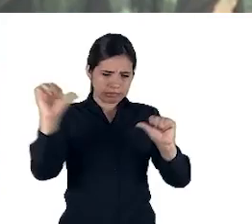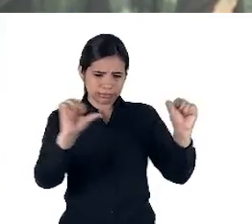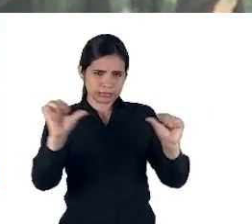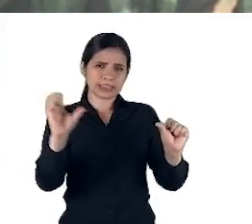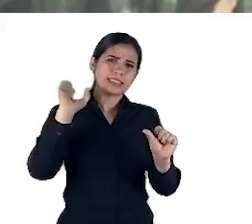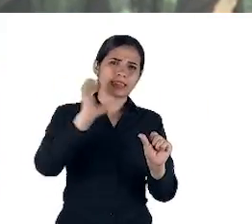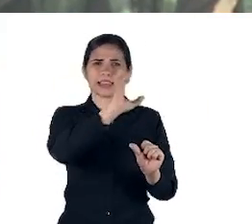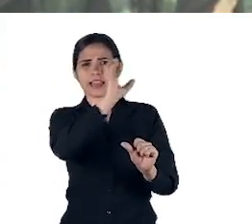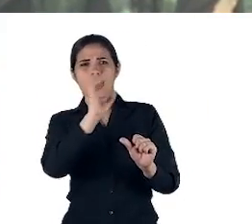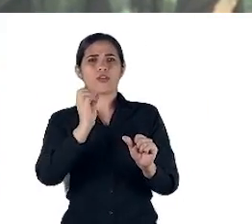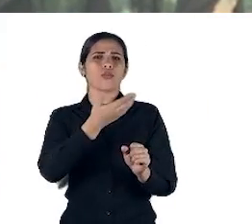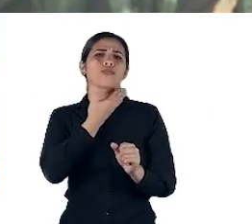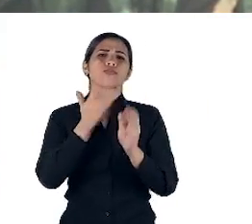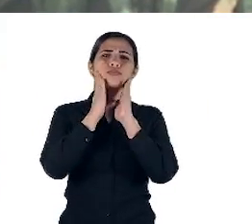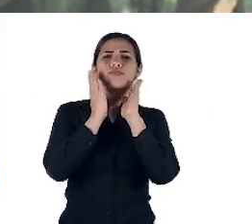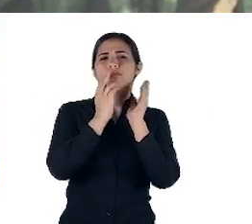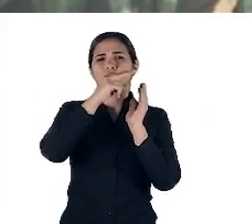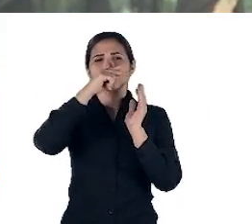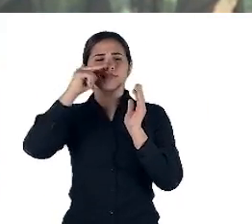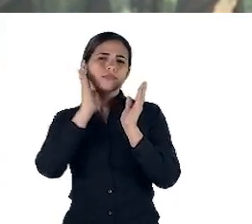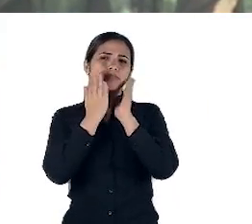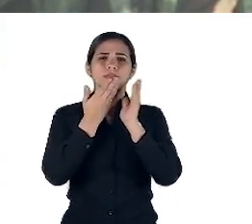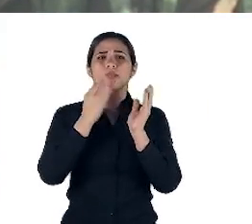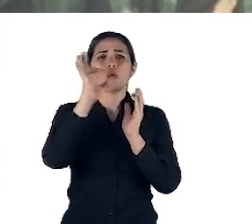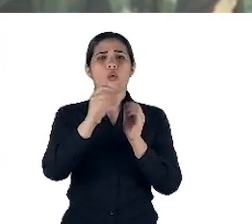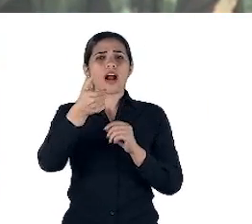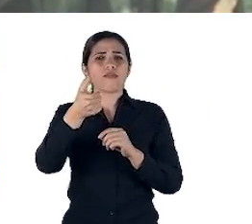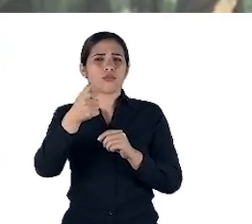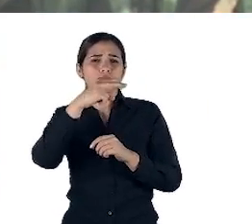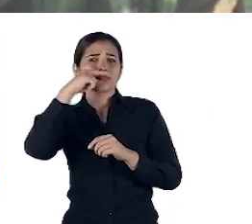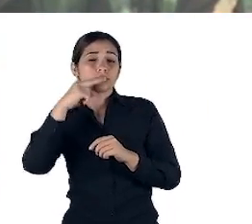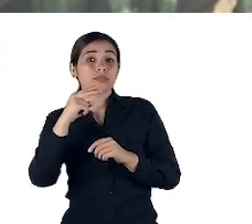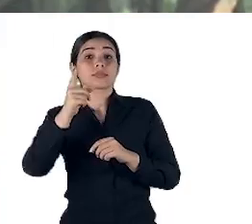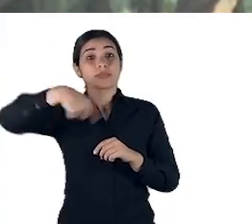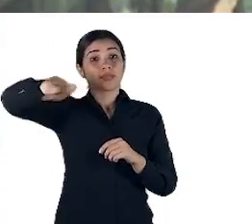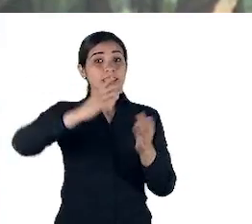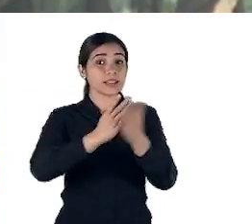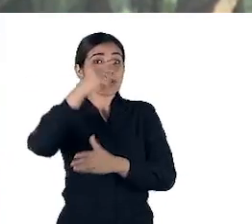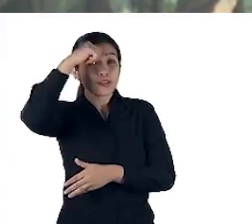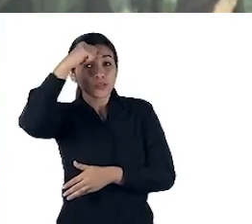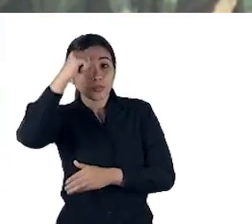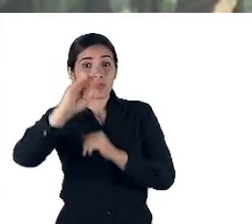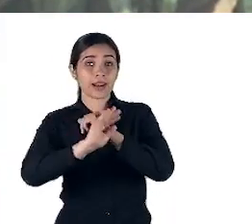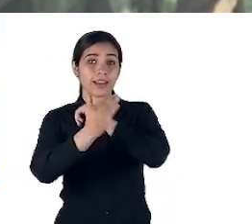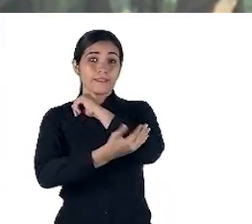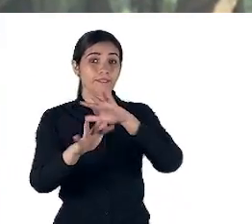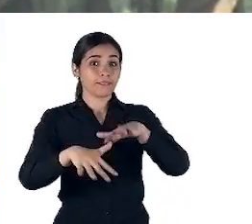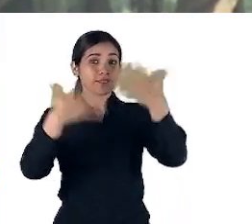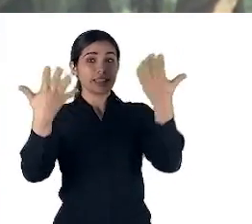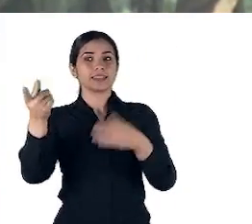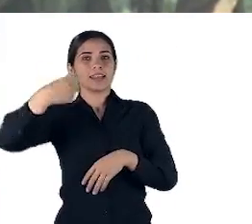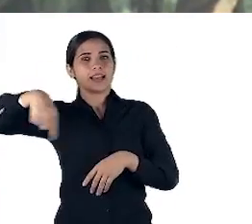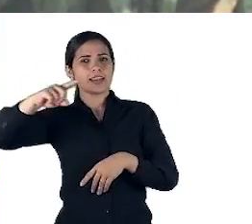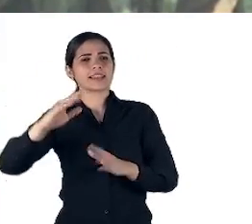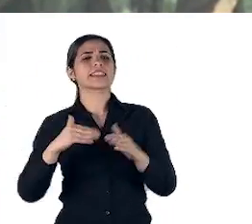sensibilizando al bebé con esos... A veces cuando llevamos de regalo el baby shower, ¿qué llevamos de regalo? Llevamos